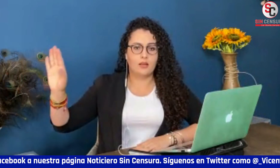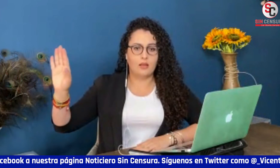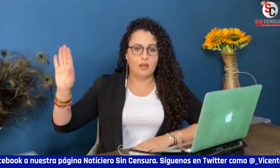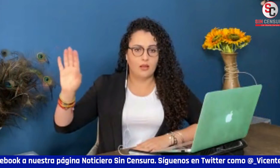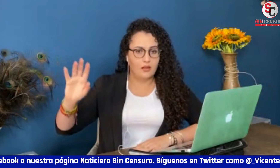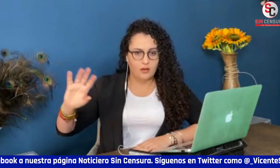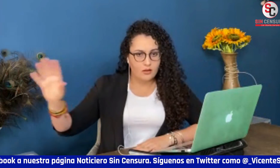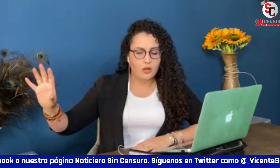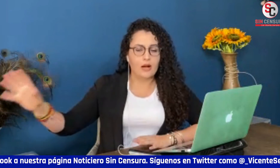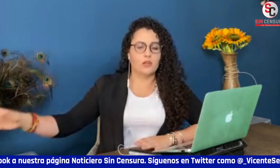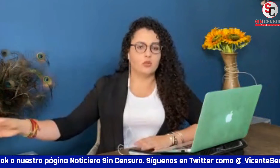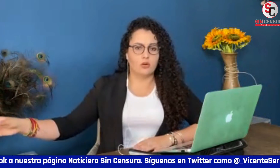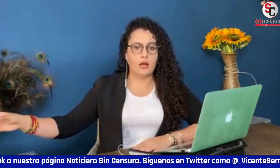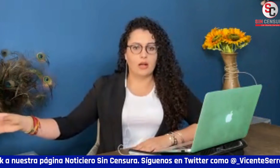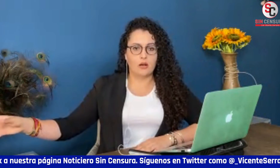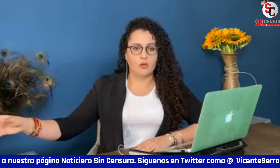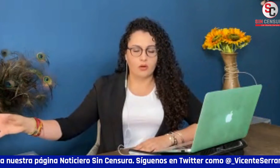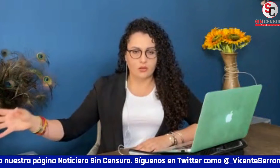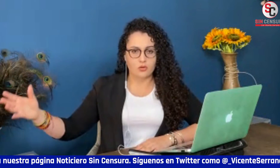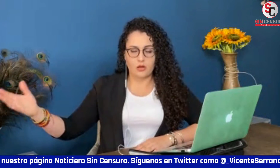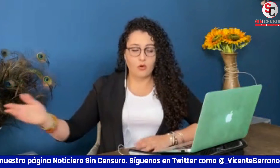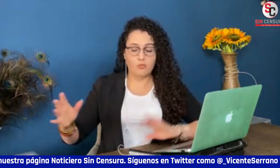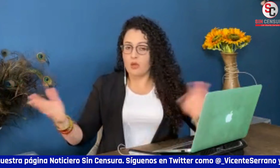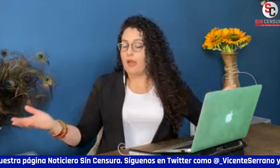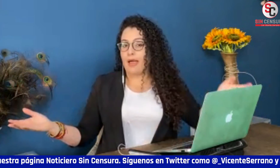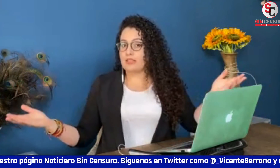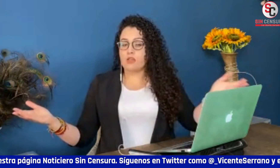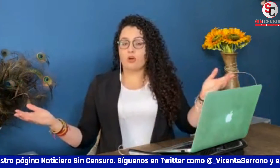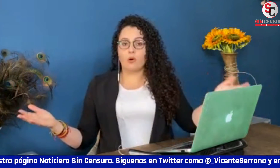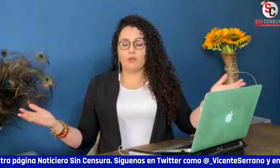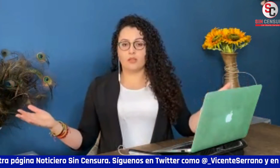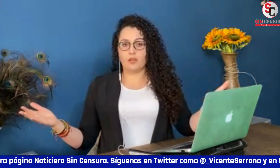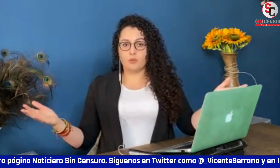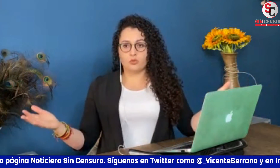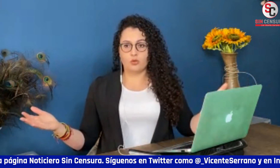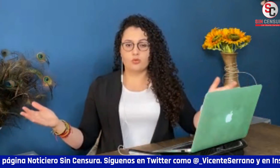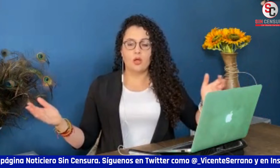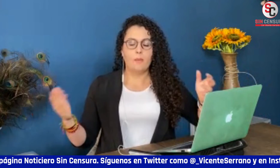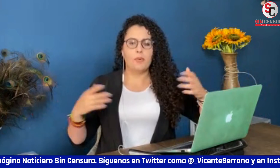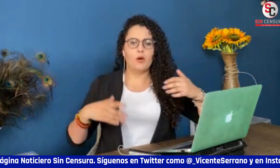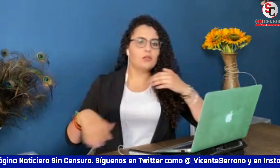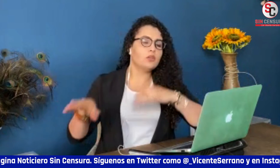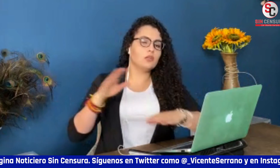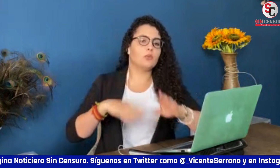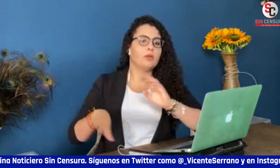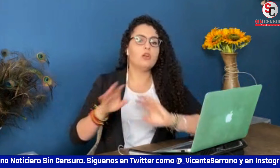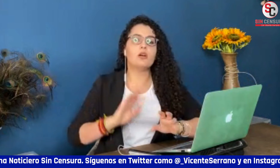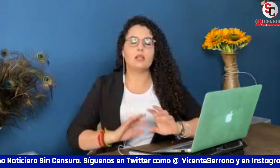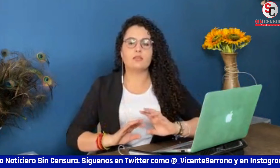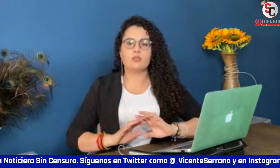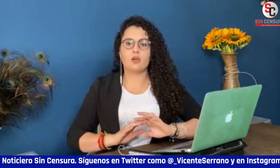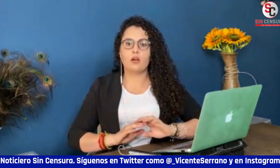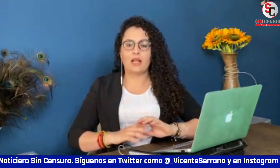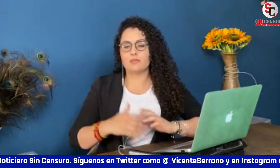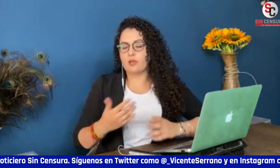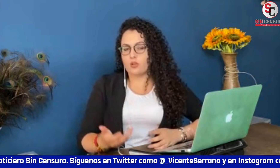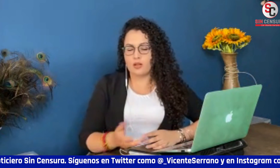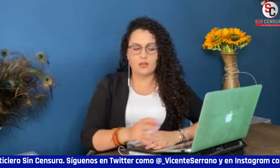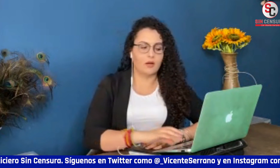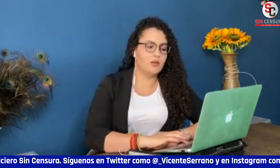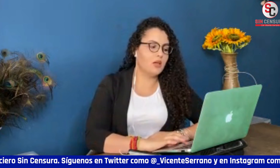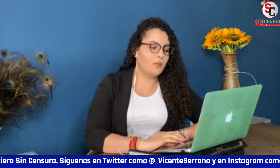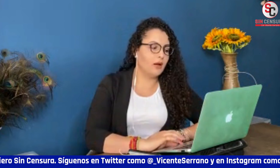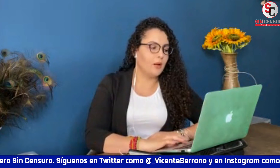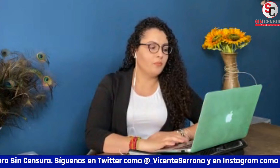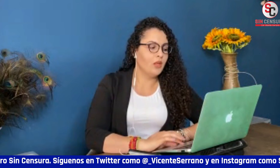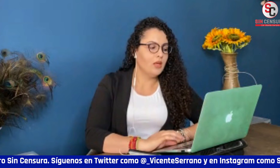a toda la razón al Congreso de la Unión. Así es como lo entendemos todos. Pero las otras opiniones son las versiones